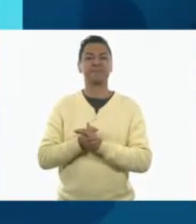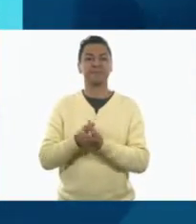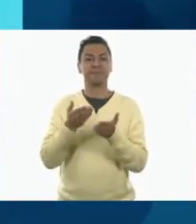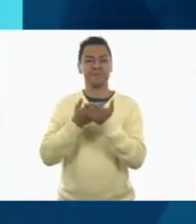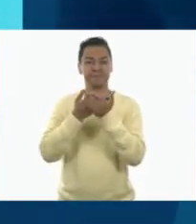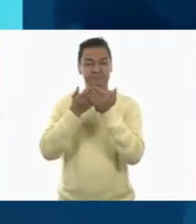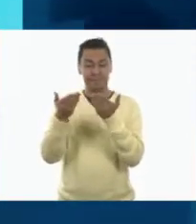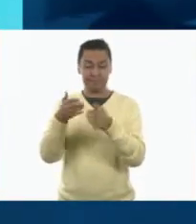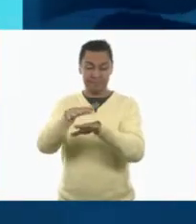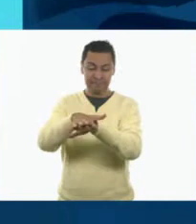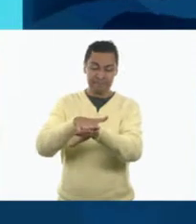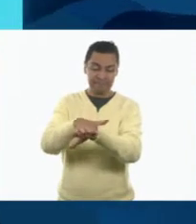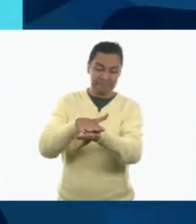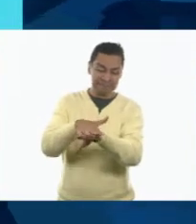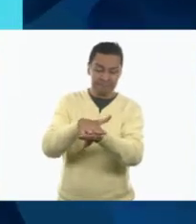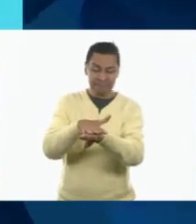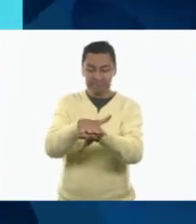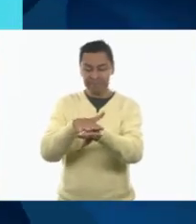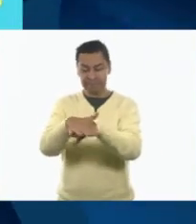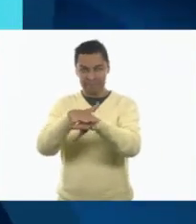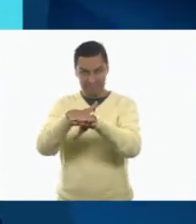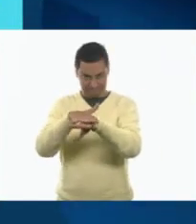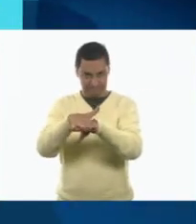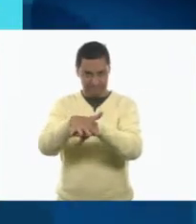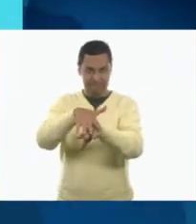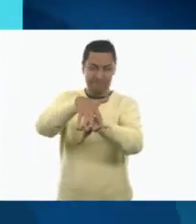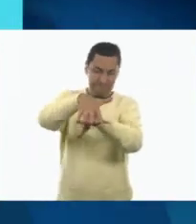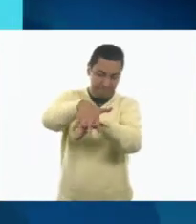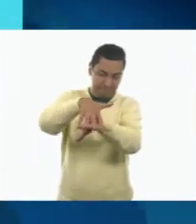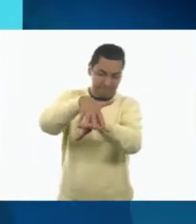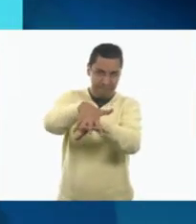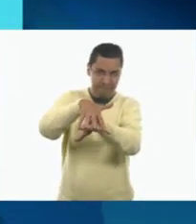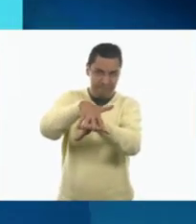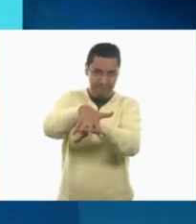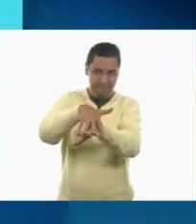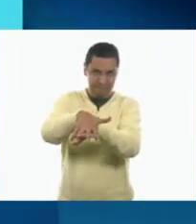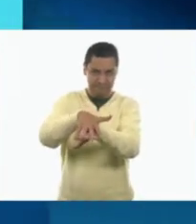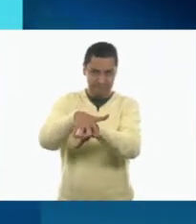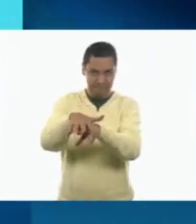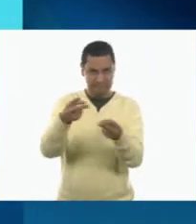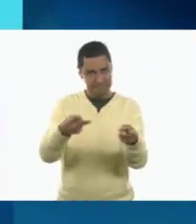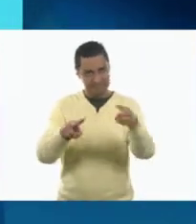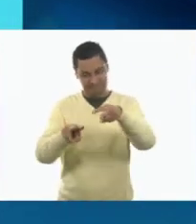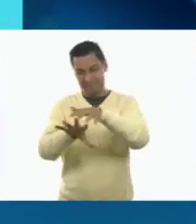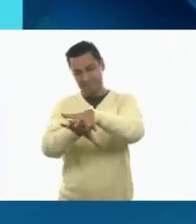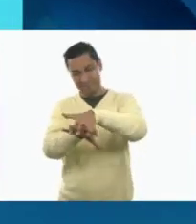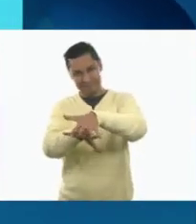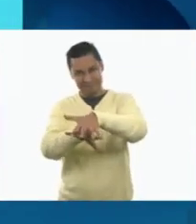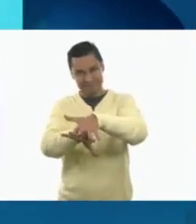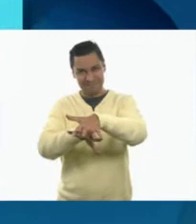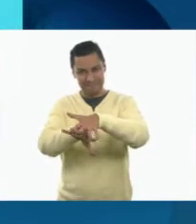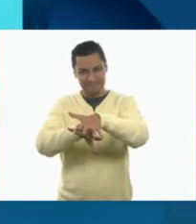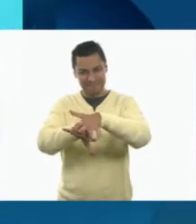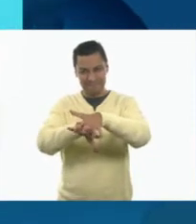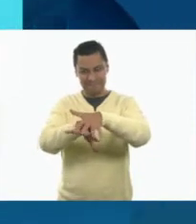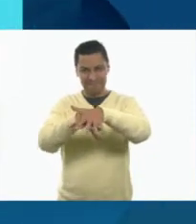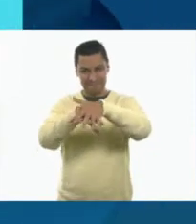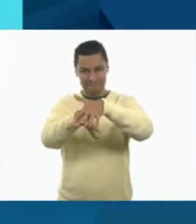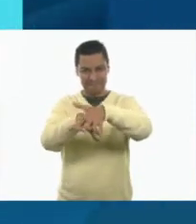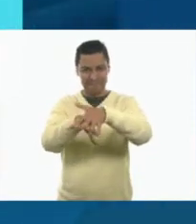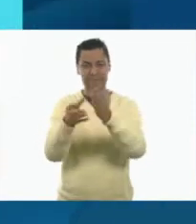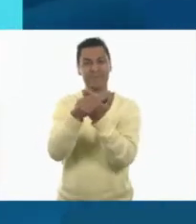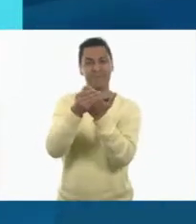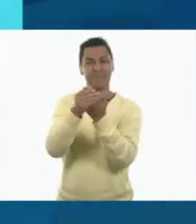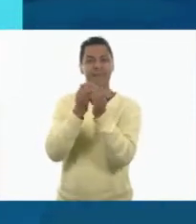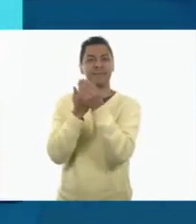la palma de una de tus manos contra el dorso de la otra, entrelazando los dedos. Repite lo mismo con la otra mano. Frota los